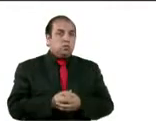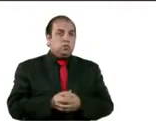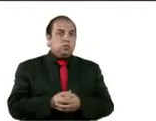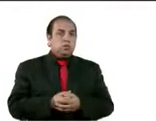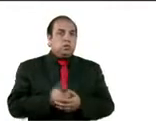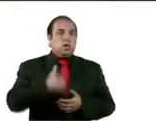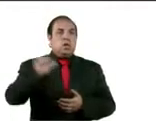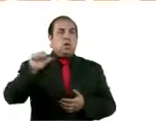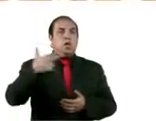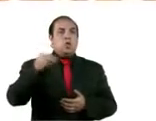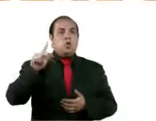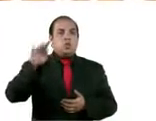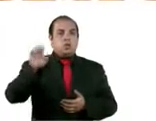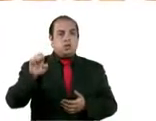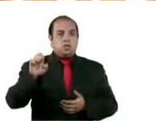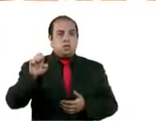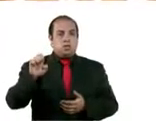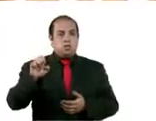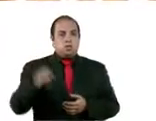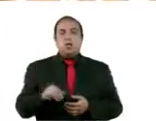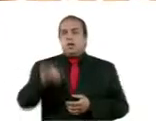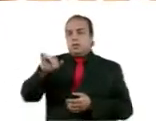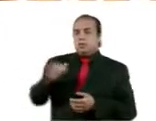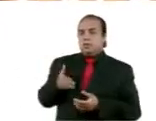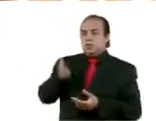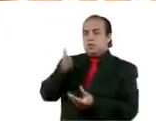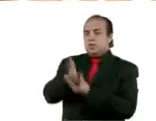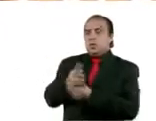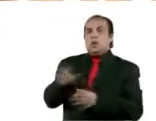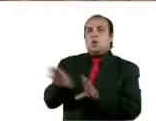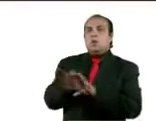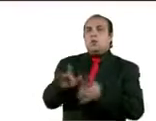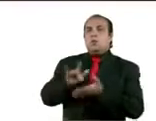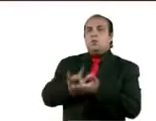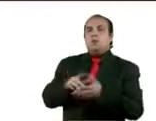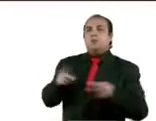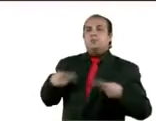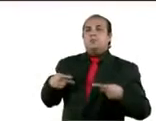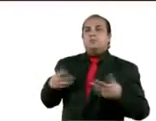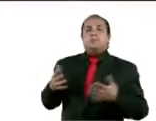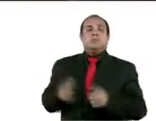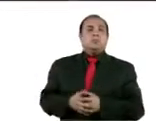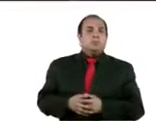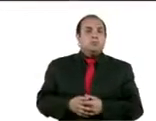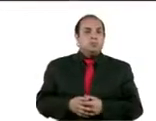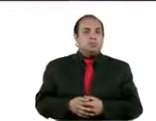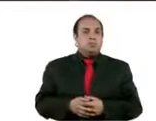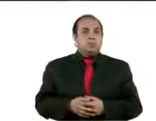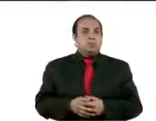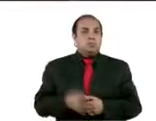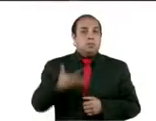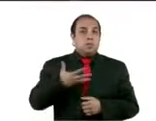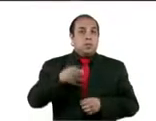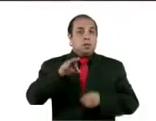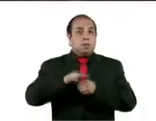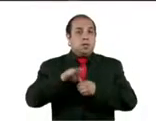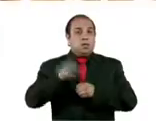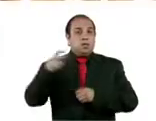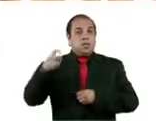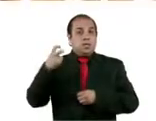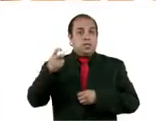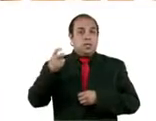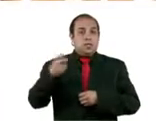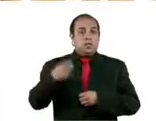del Ahuehuete. Sí, ahí vamos a estar, ahí vamos a estar. ¿Cómo va a apoyar con los candidatos que pues haya elecciones en estos estados? No,